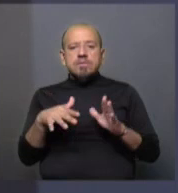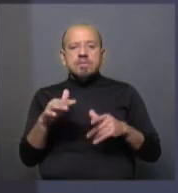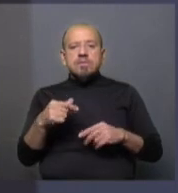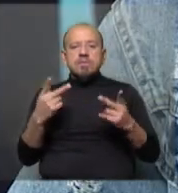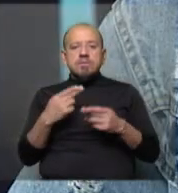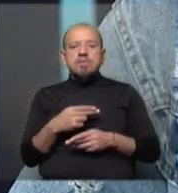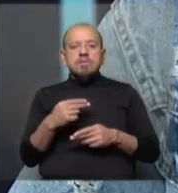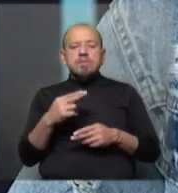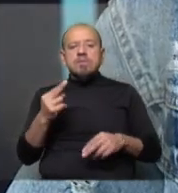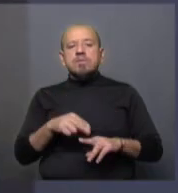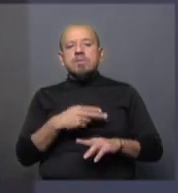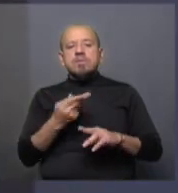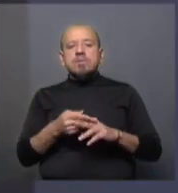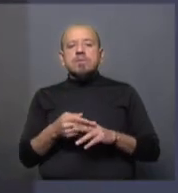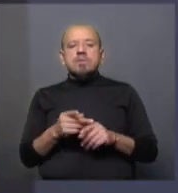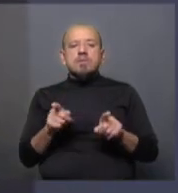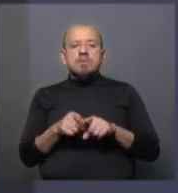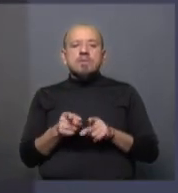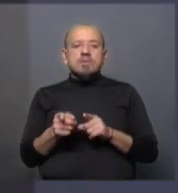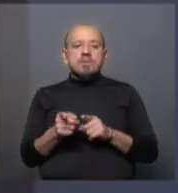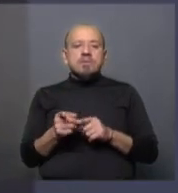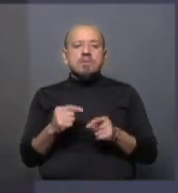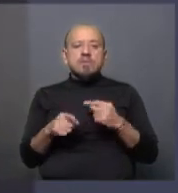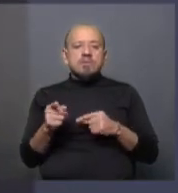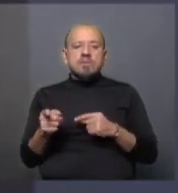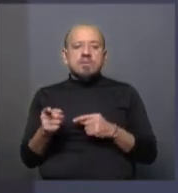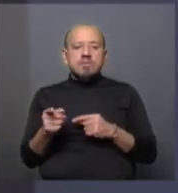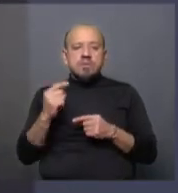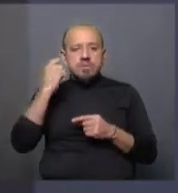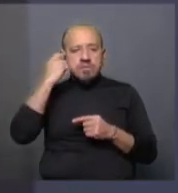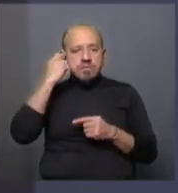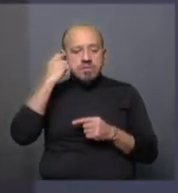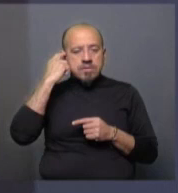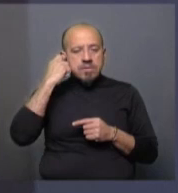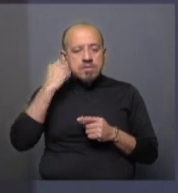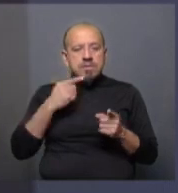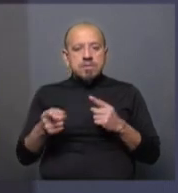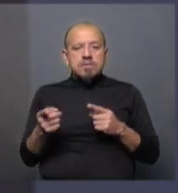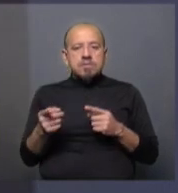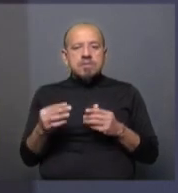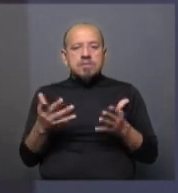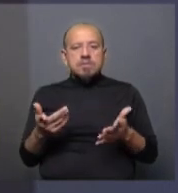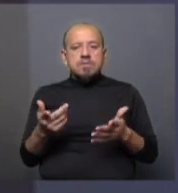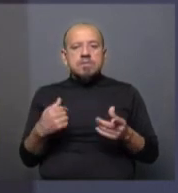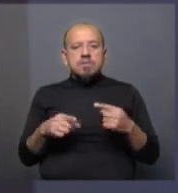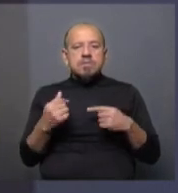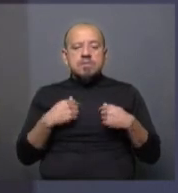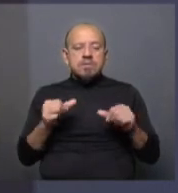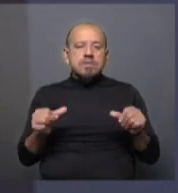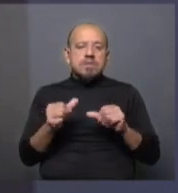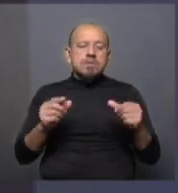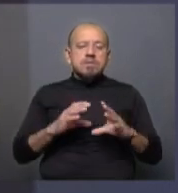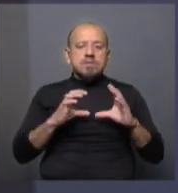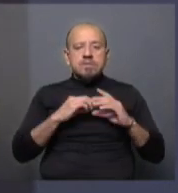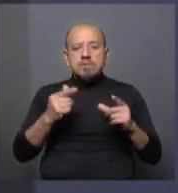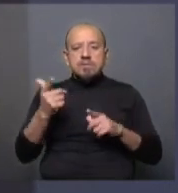cortar y empezar de vuelta Este pero fuee así así sale cuando sale bien el corazón creo la gente